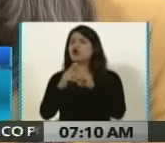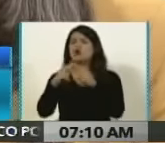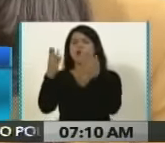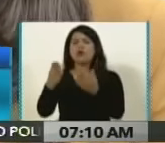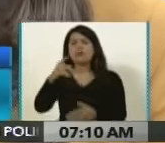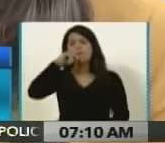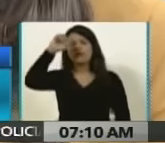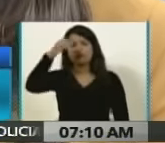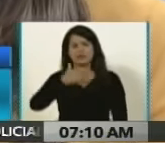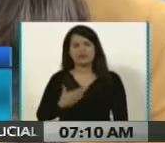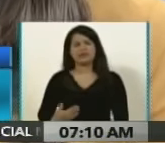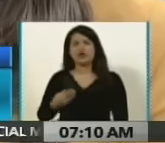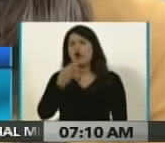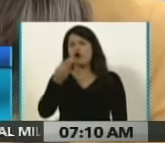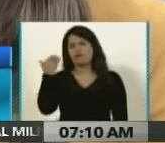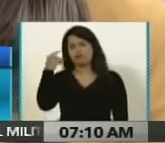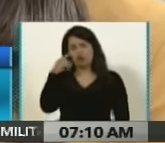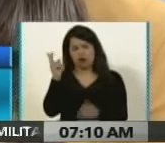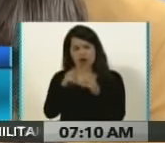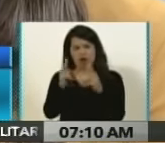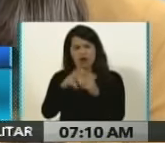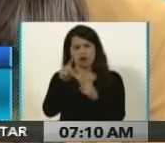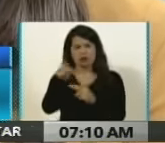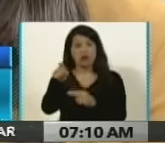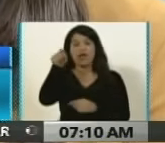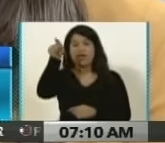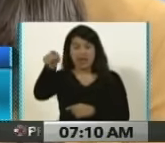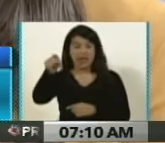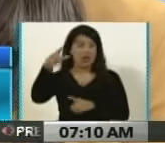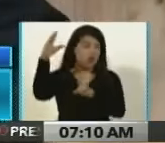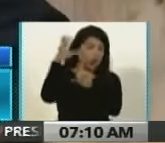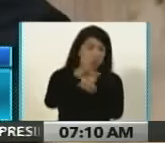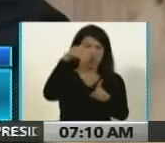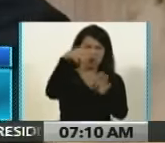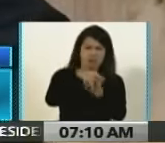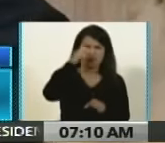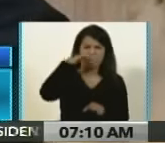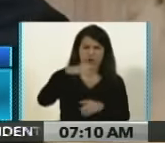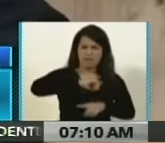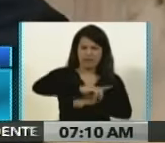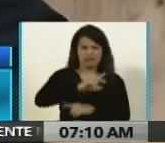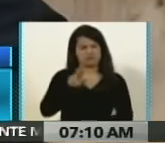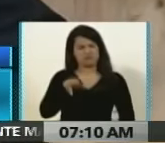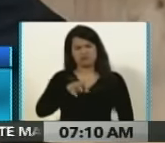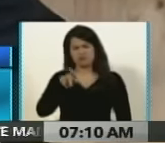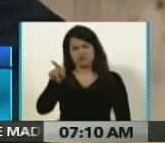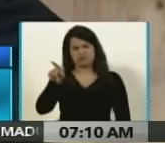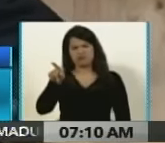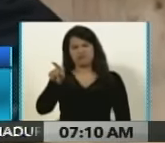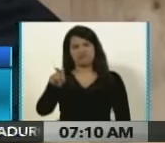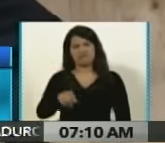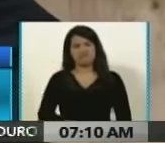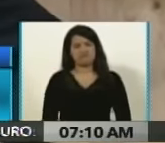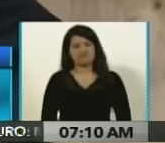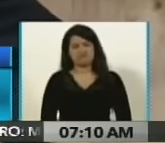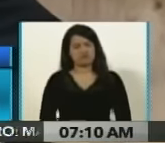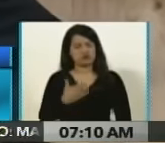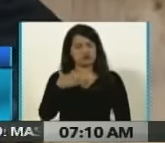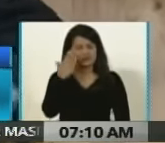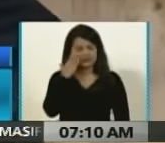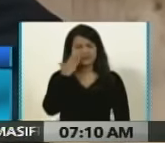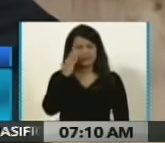y yo sé que el presidente Maduro no reprimiría a la gente, pues. O sea, él no lo haría, ¿no? Porque él